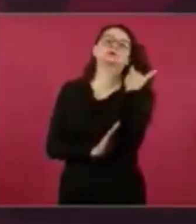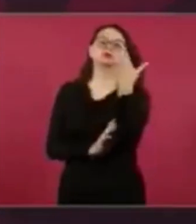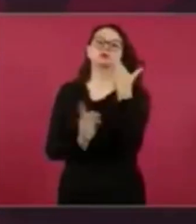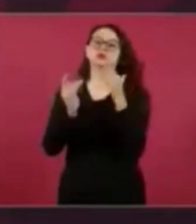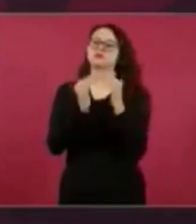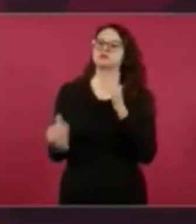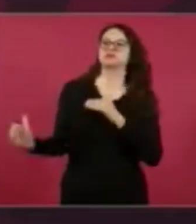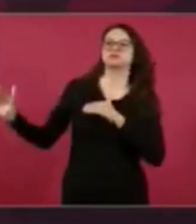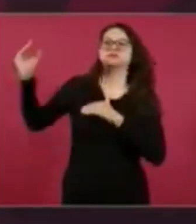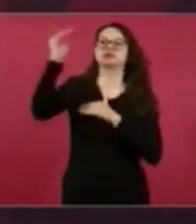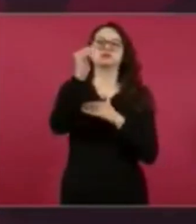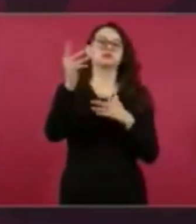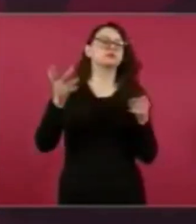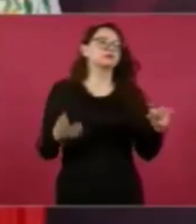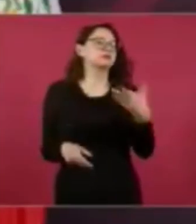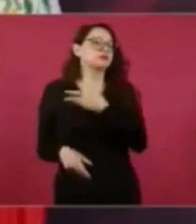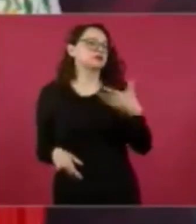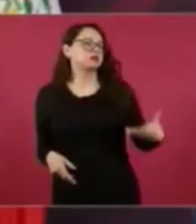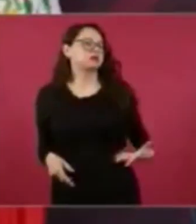Ni modo que